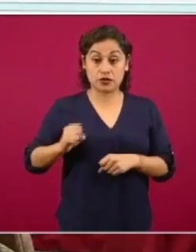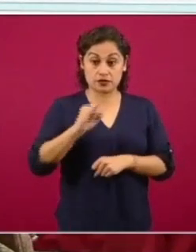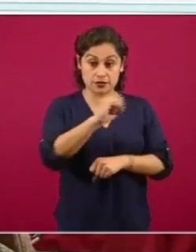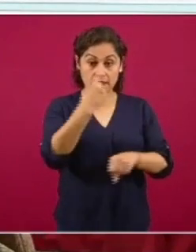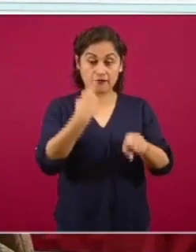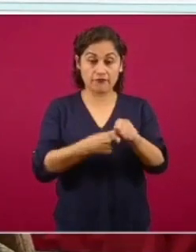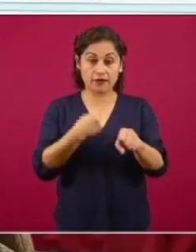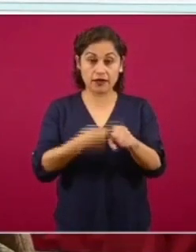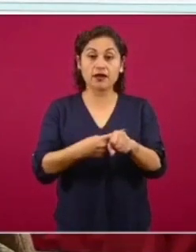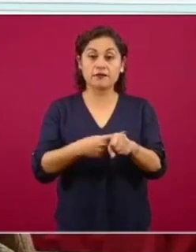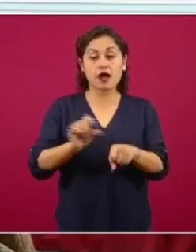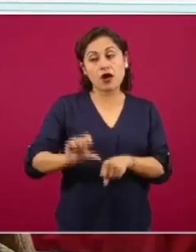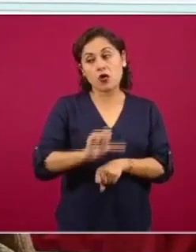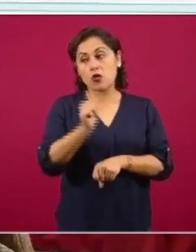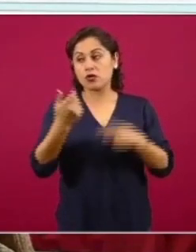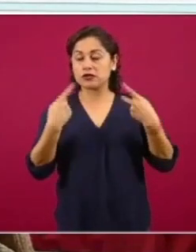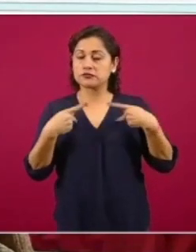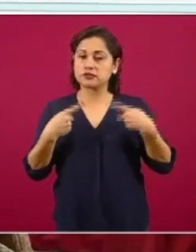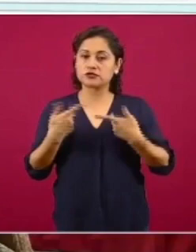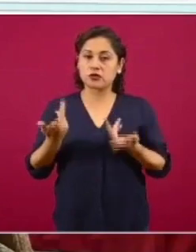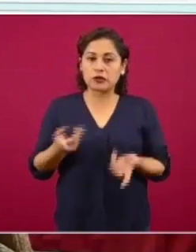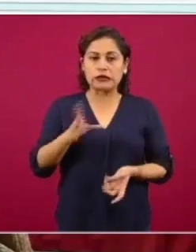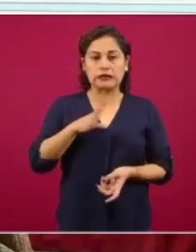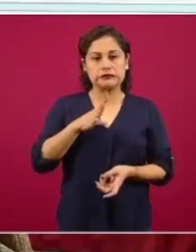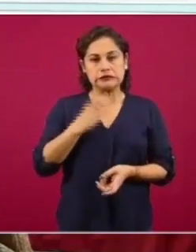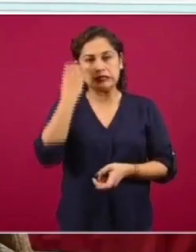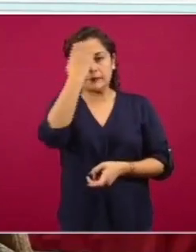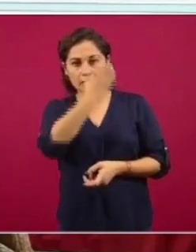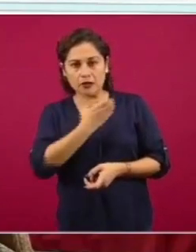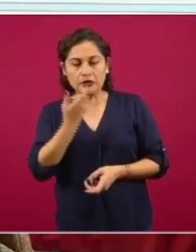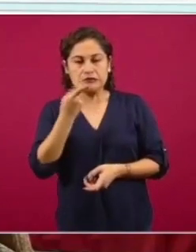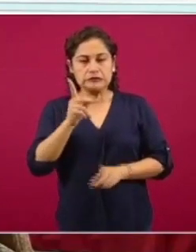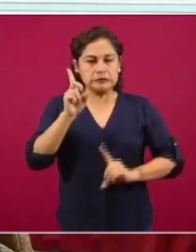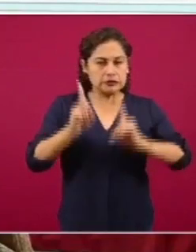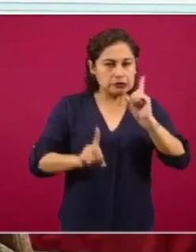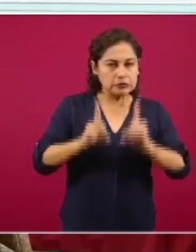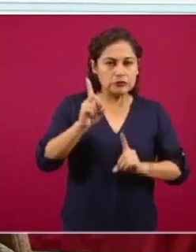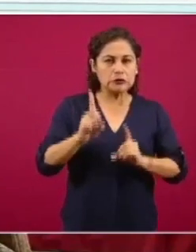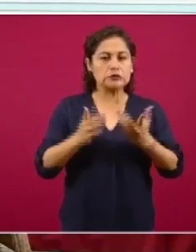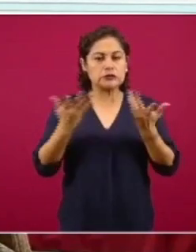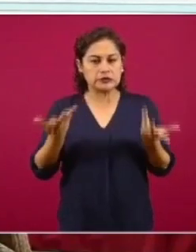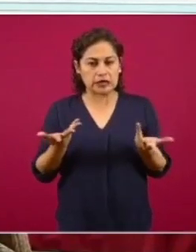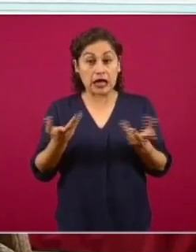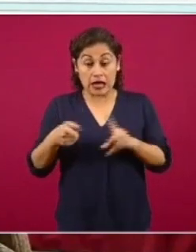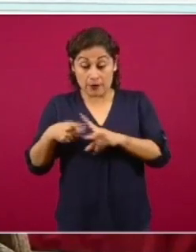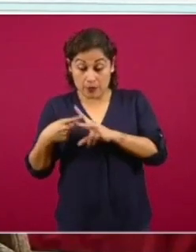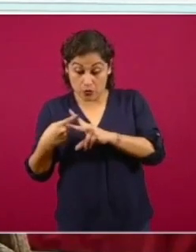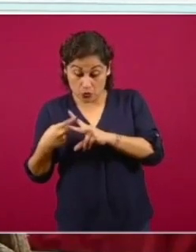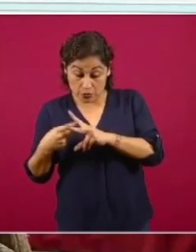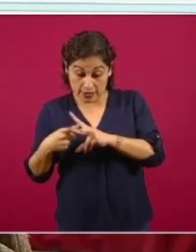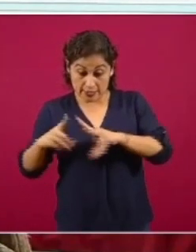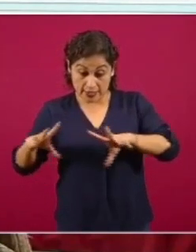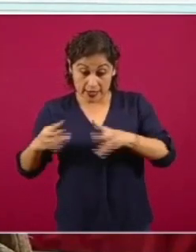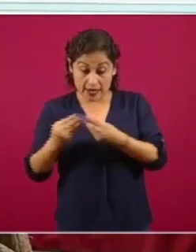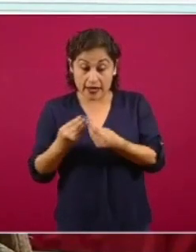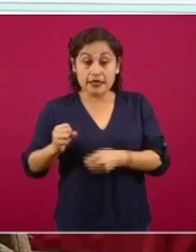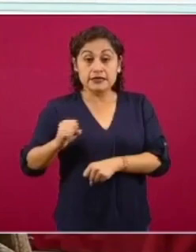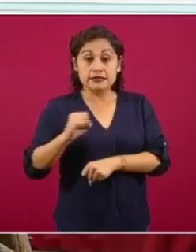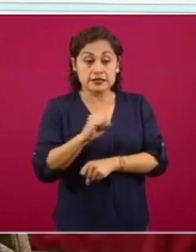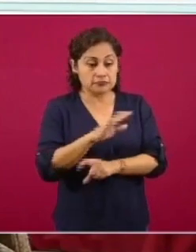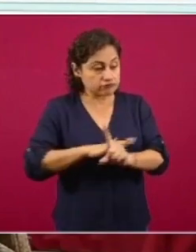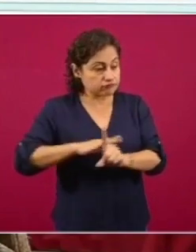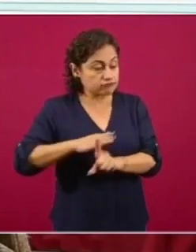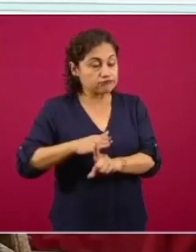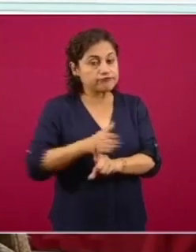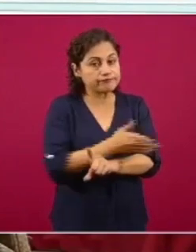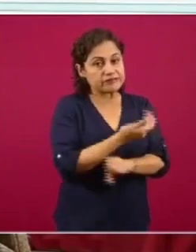en los que no tenemos muestra o tenemos muestra pero sin posibilidad de resultados, aplicándoles este porcentaje de positividad en cada una de las